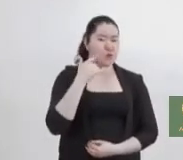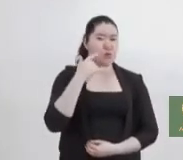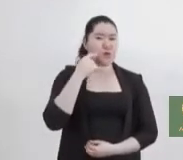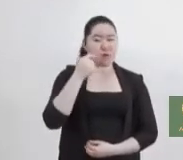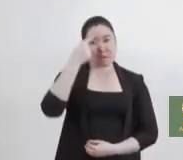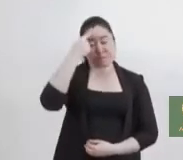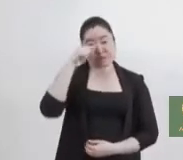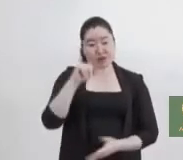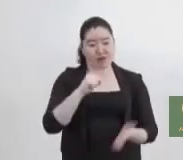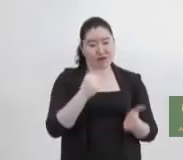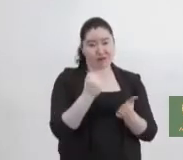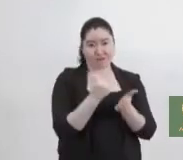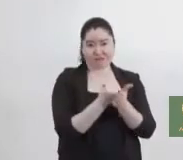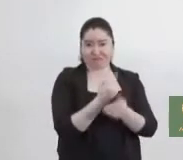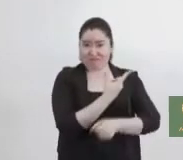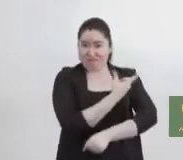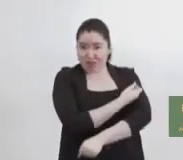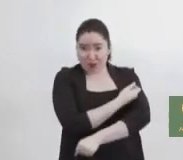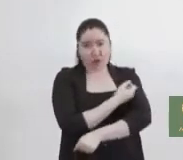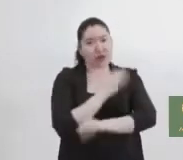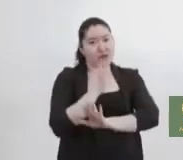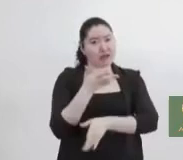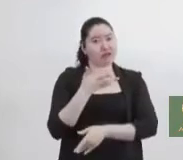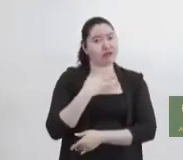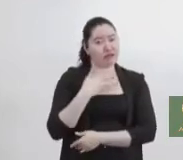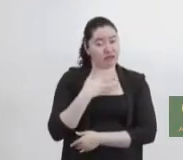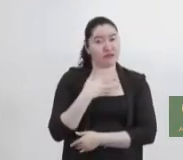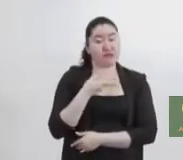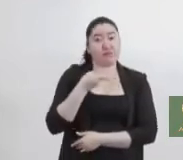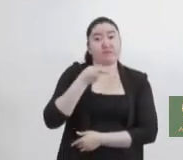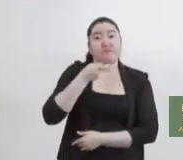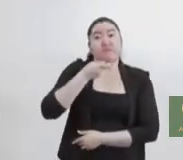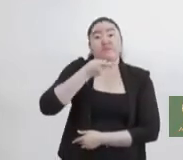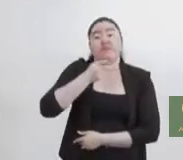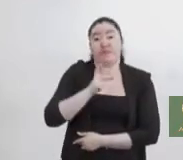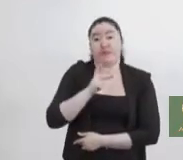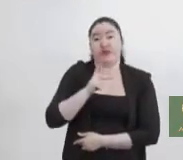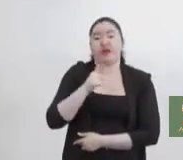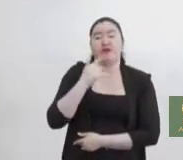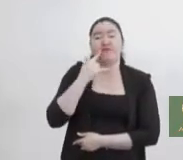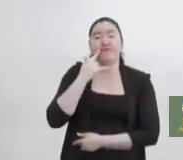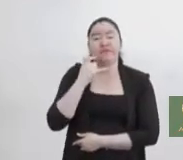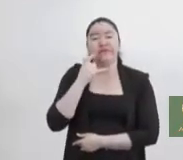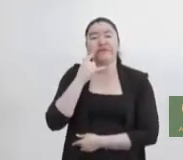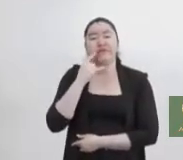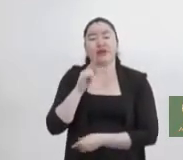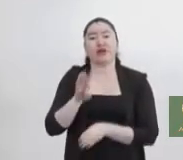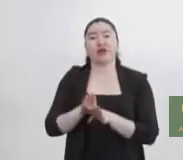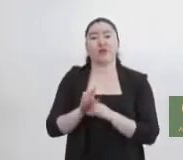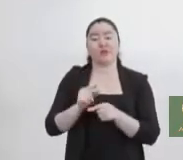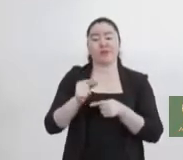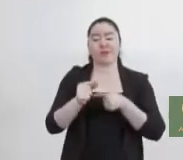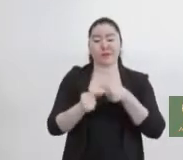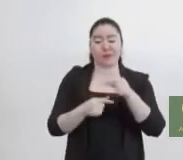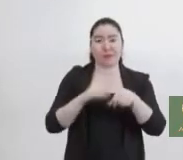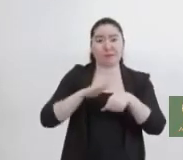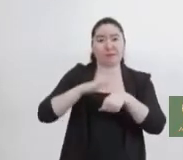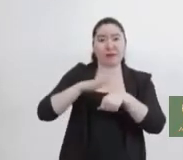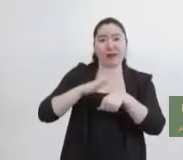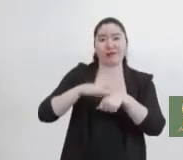vacunas. Pero obviamente todo este esfuerzo pues va a ir rindiendo frutos también porque va a ir llegando todavía más